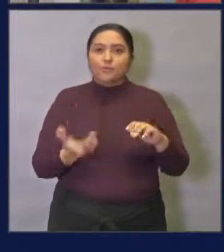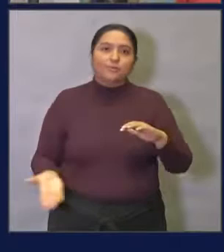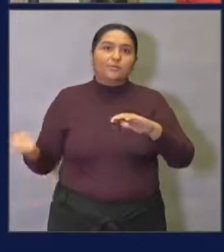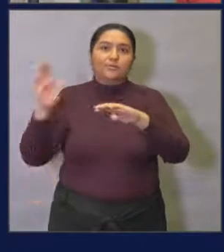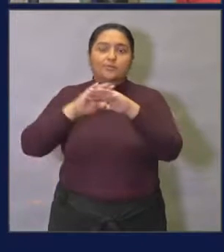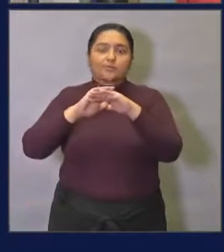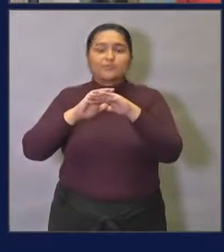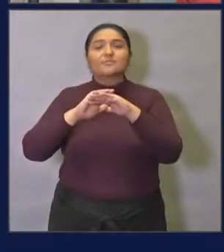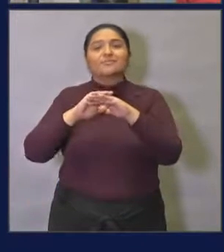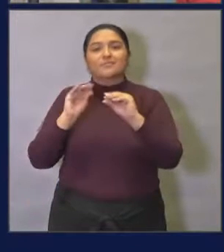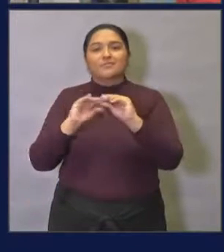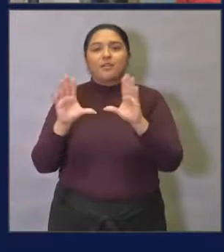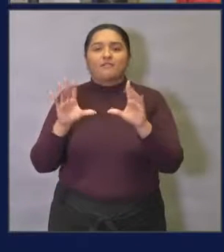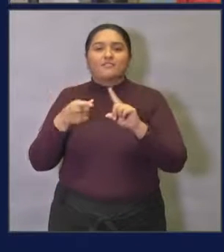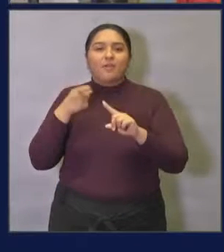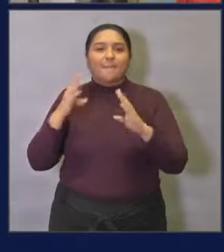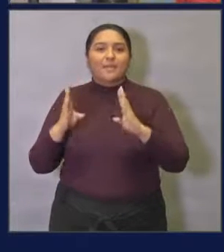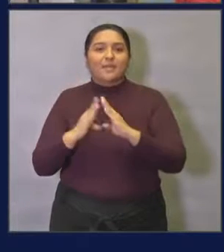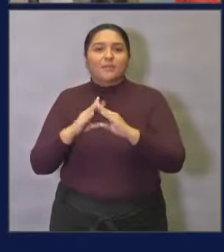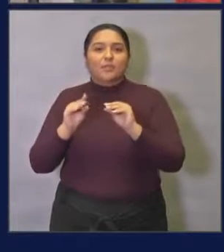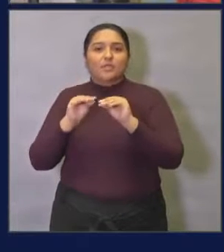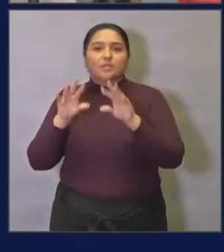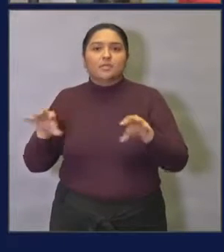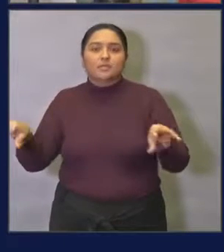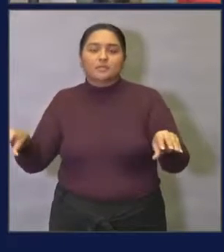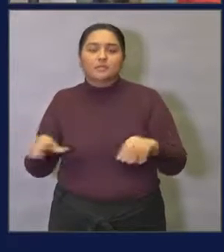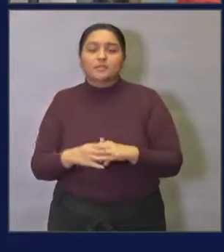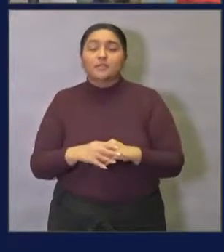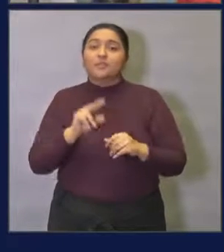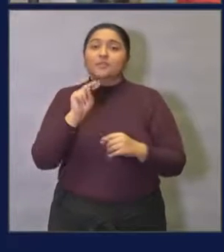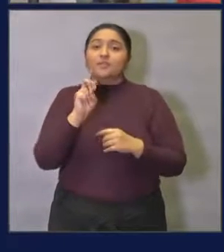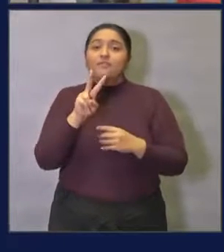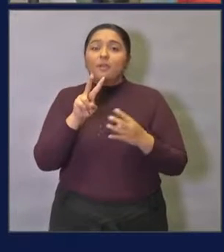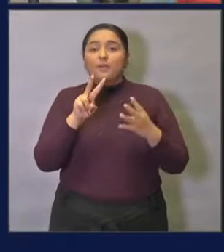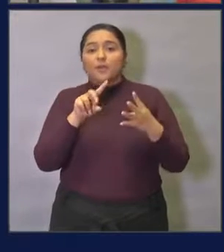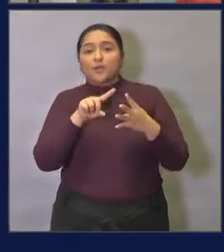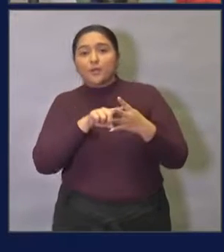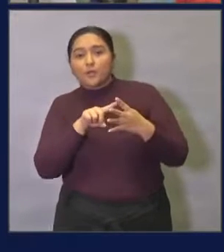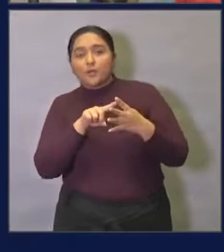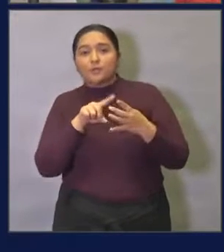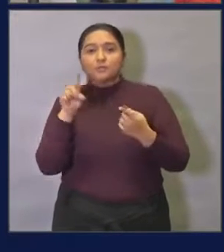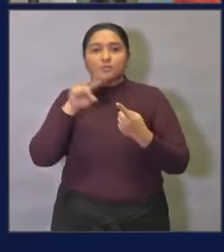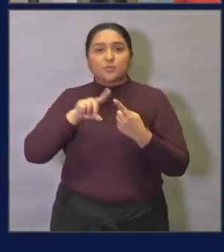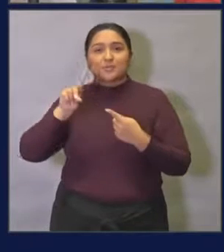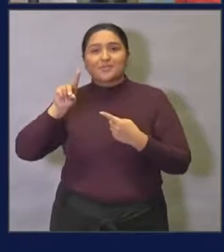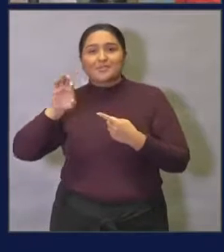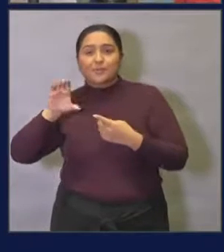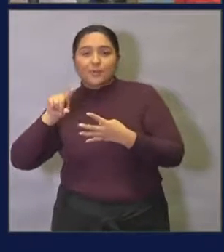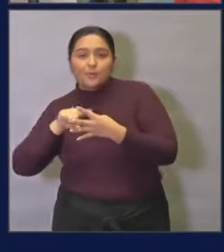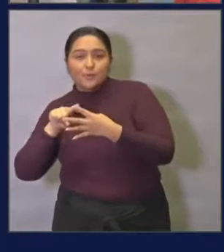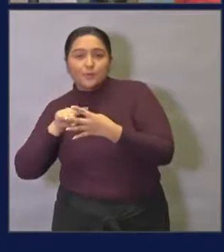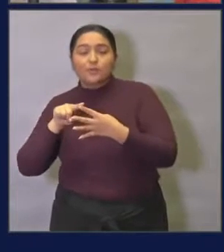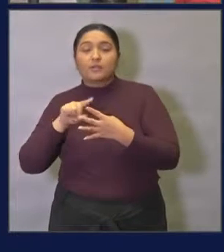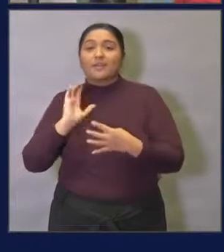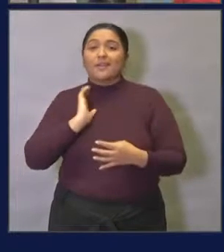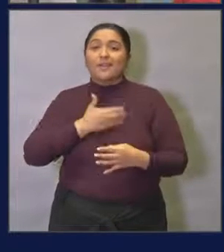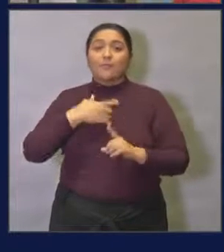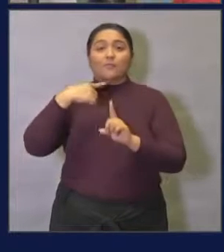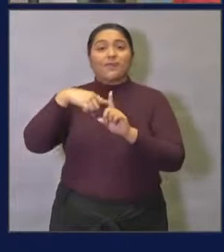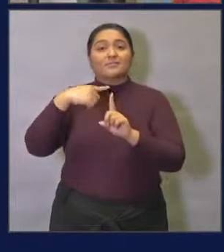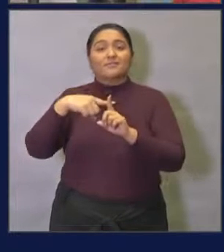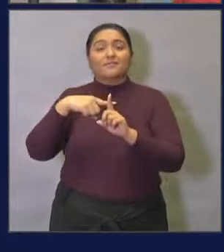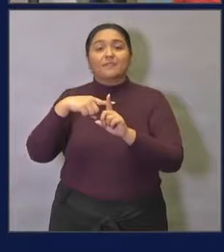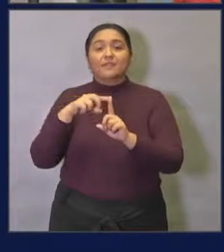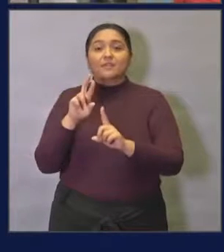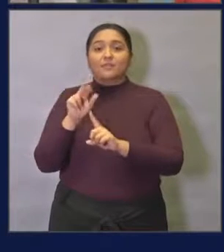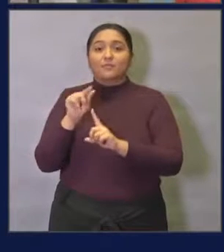transmisión comunitaria. Desde principios de noviembre hasta el 8 de diciembre, nuestra tasa de positividad ahora casi se